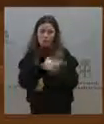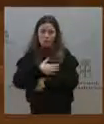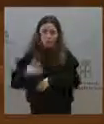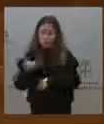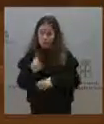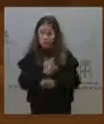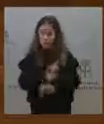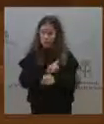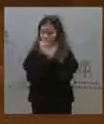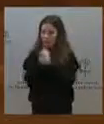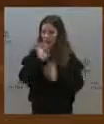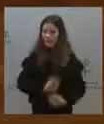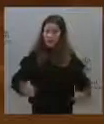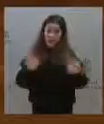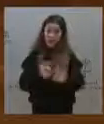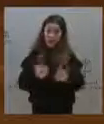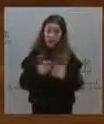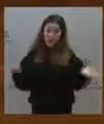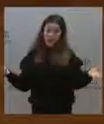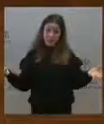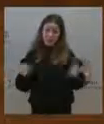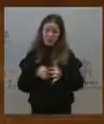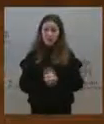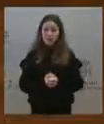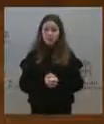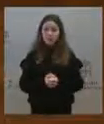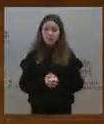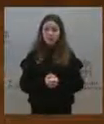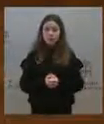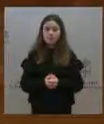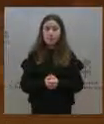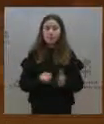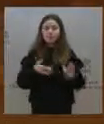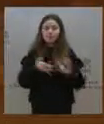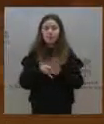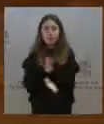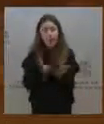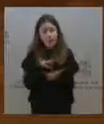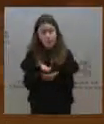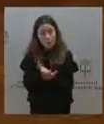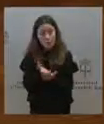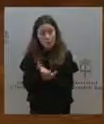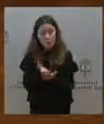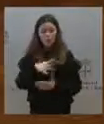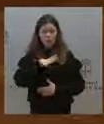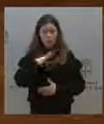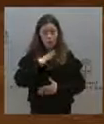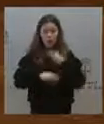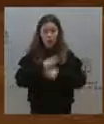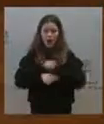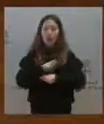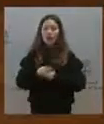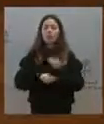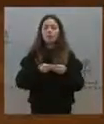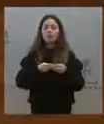Algo sí debo de reconocerle al Gobierno, que es una encomiable incapacidad para ejecutar presupuestos de inversiones. Son simples anuncios de la